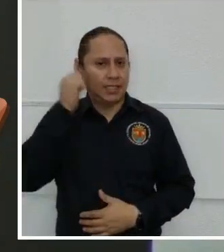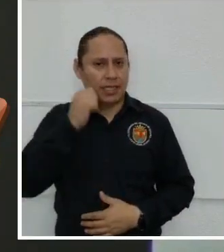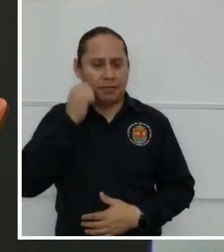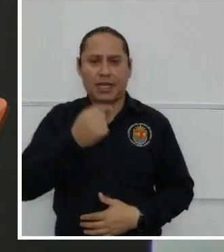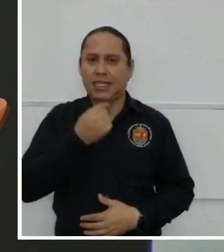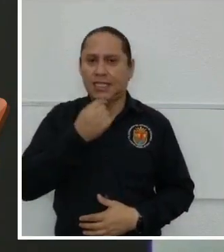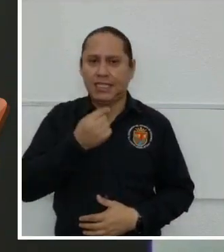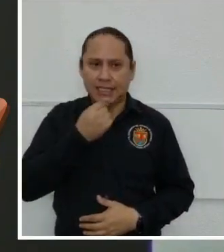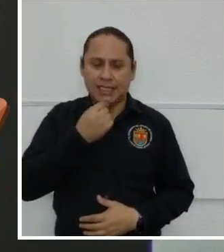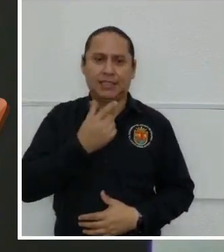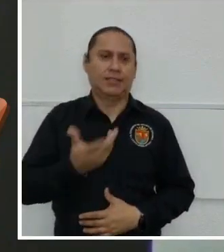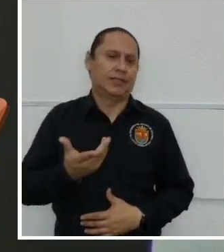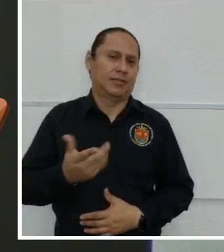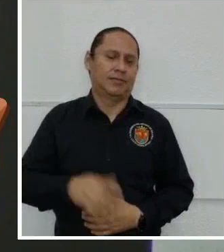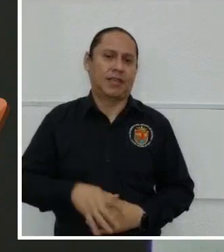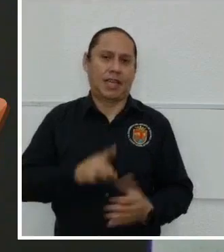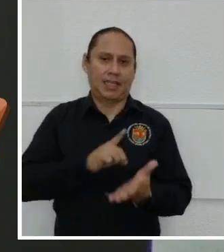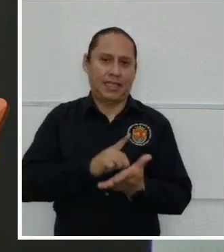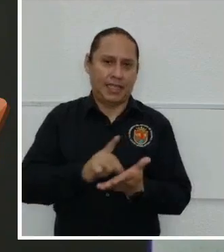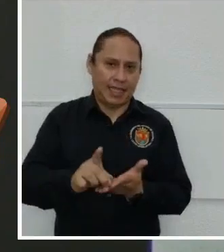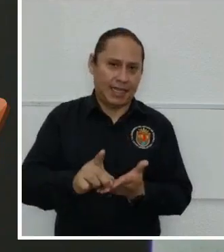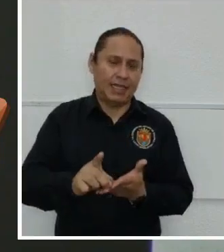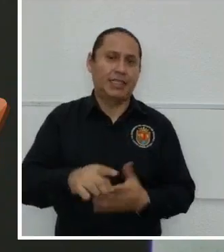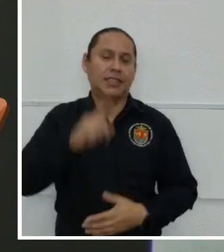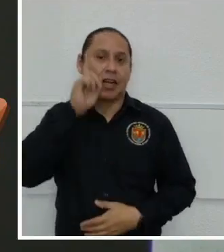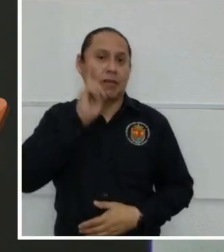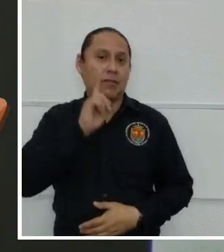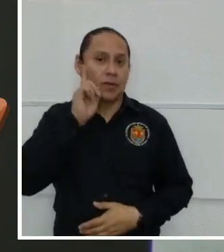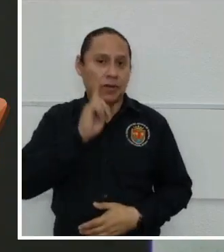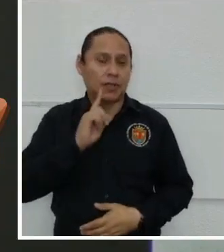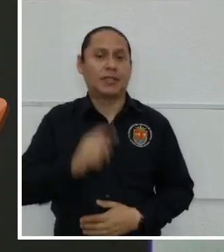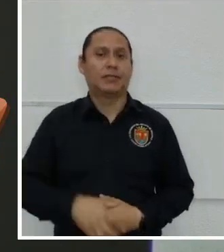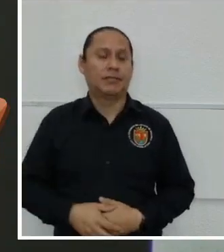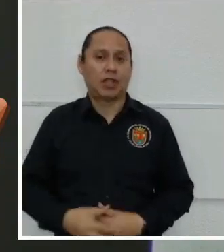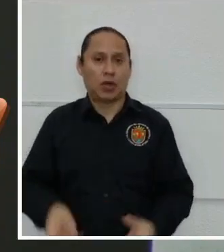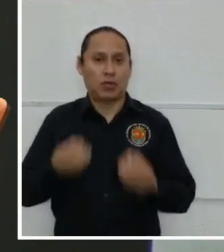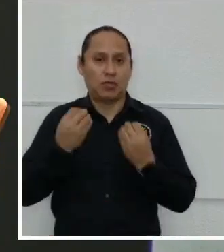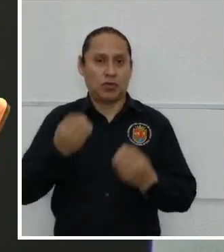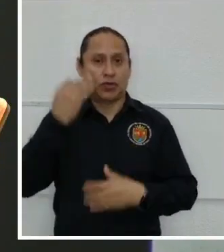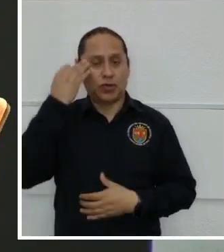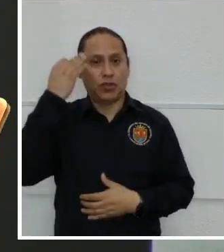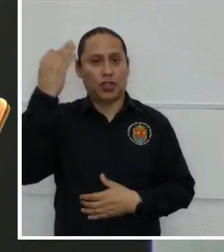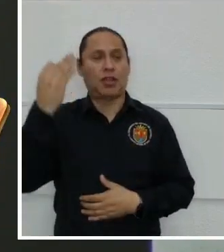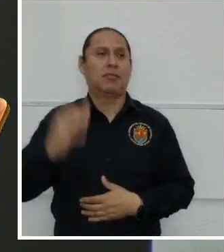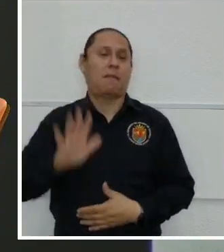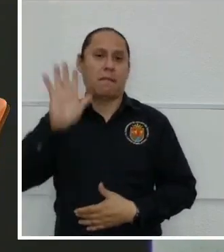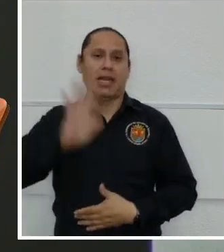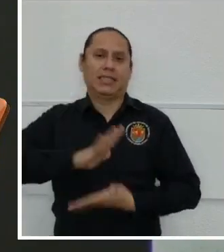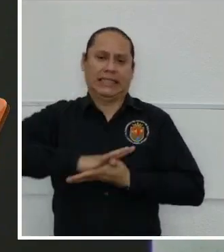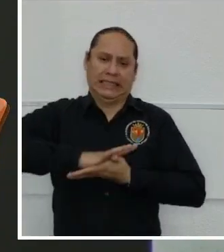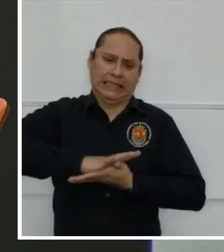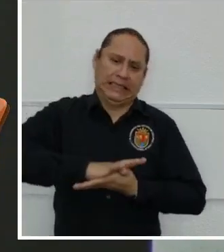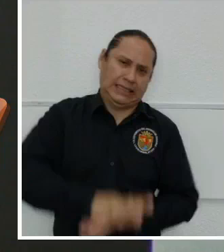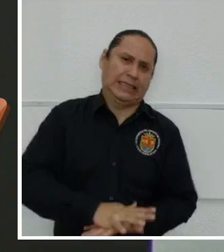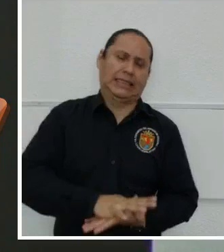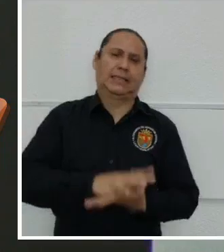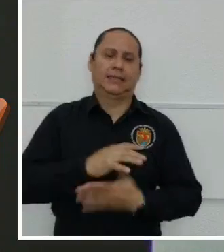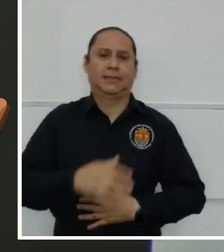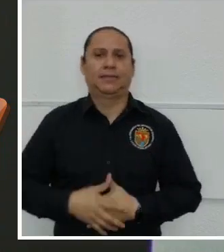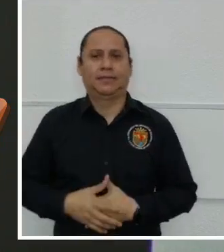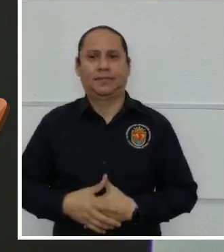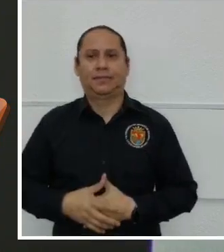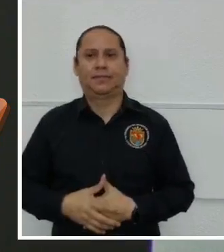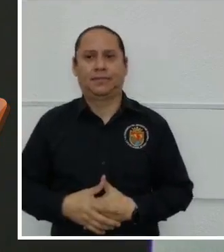niñez, está el derecho de la mujer que por mucho tiempo ha sido violado. Y alguien me